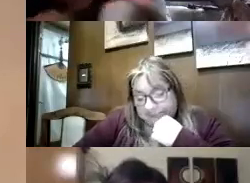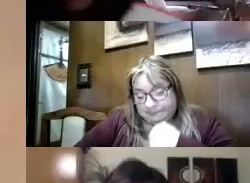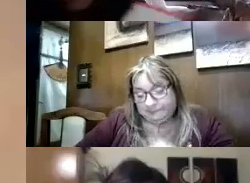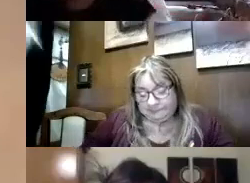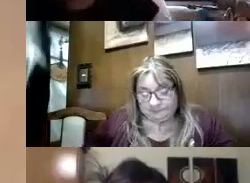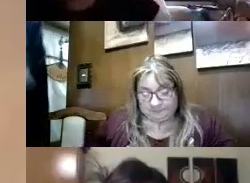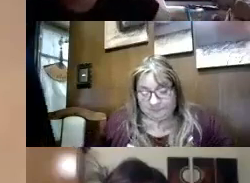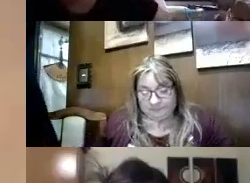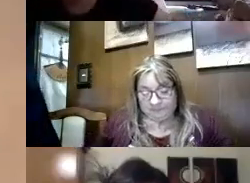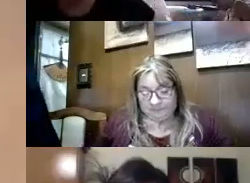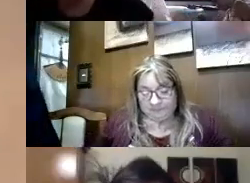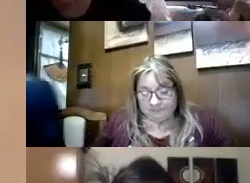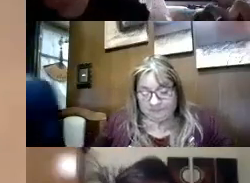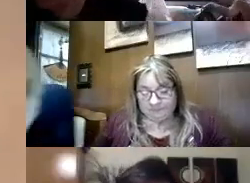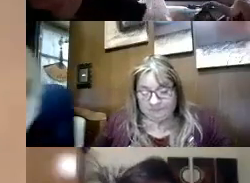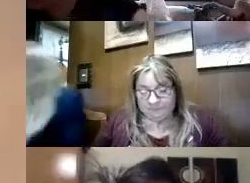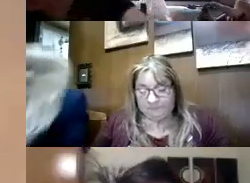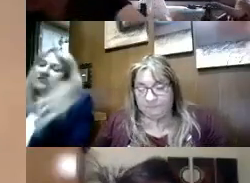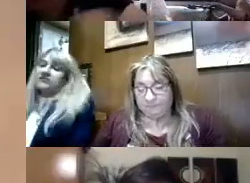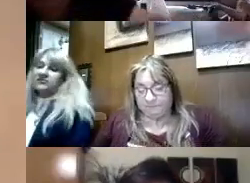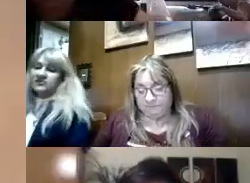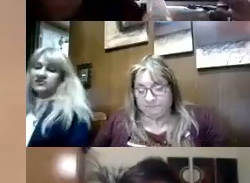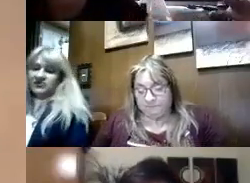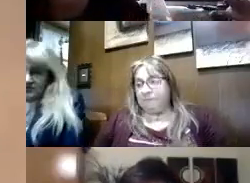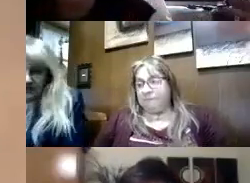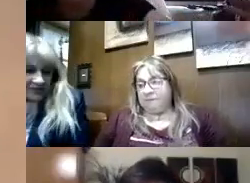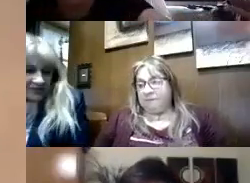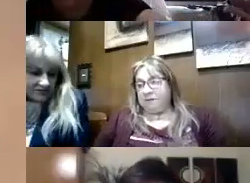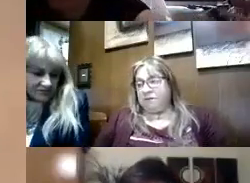lejos, pero no imposible, de poder lograr